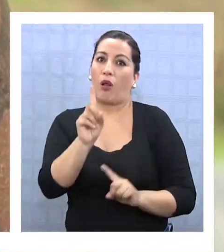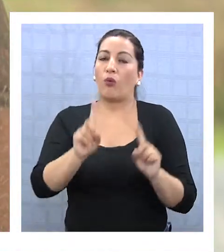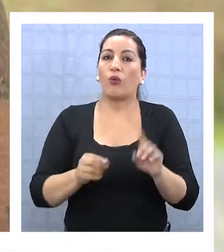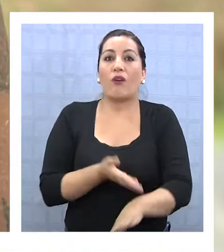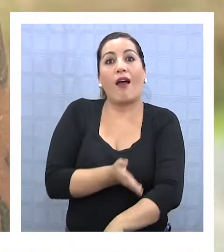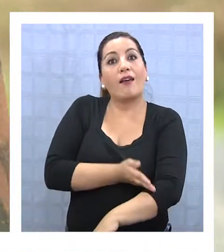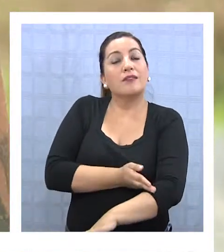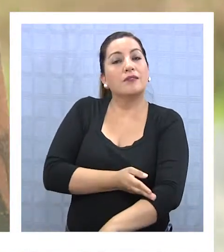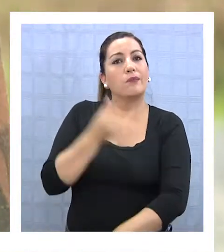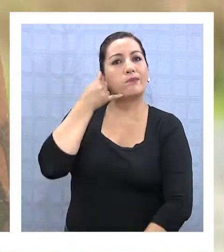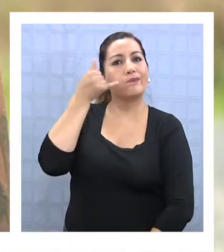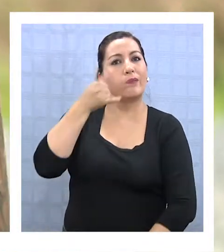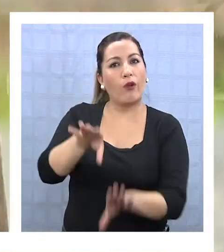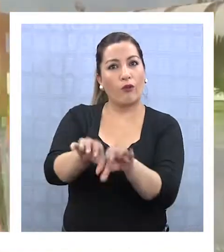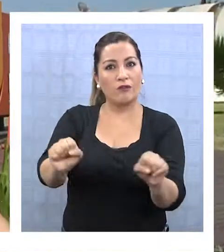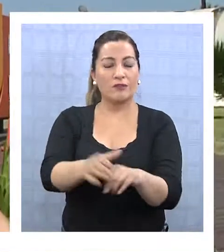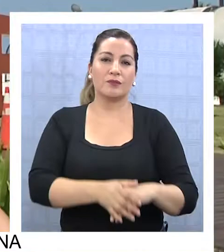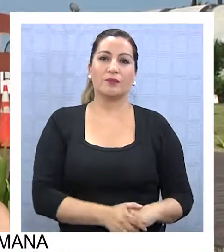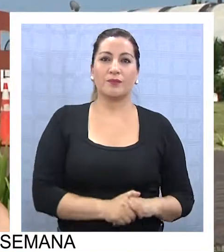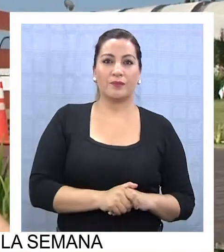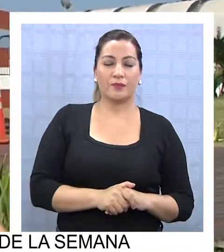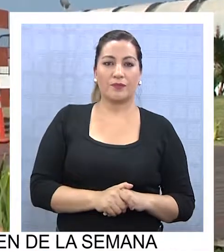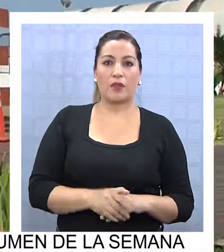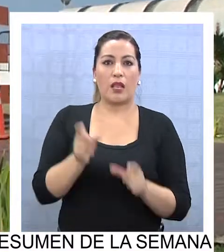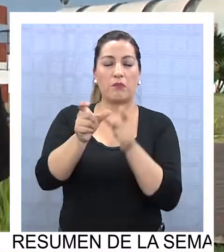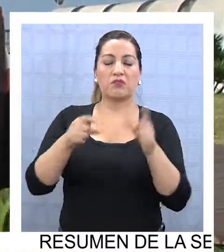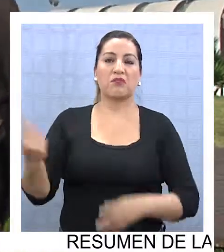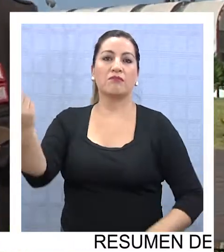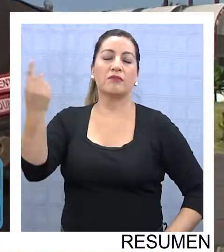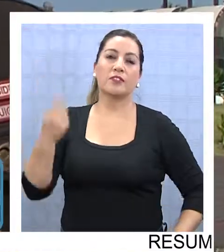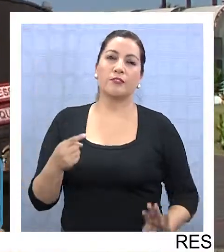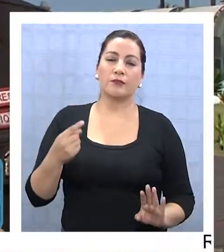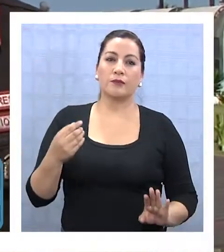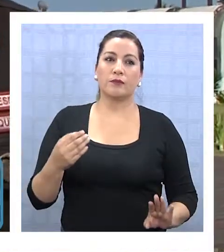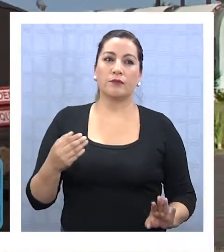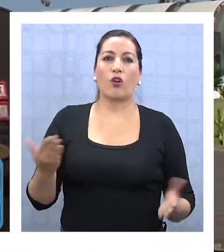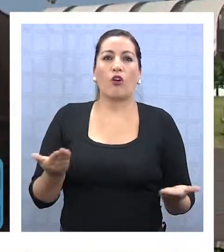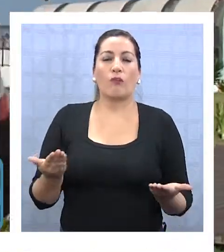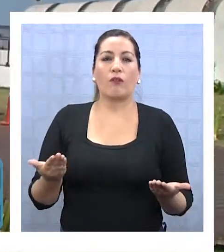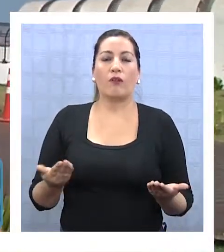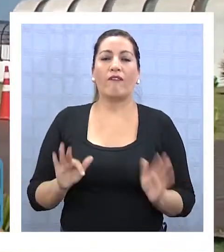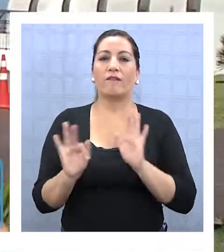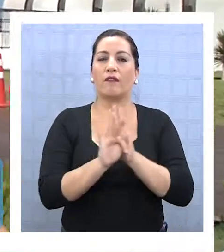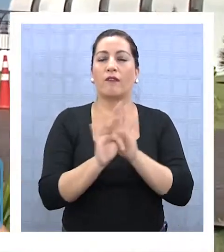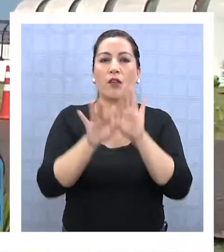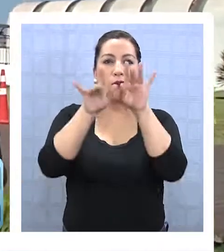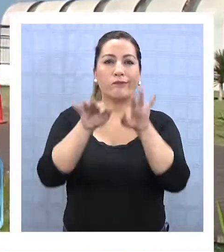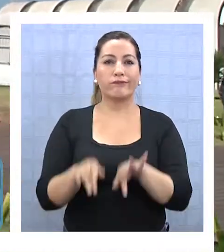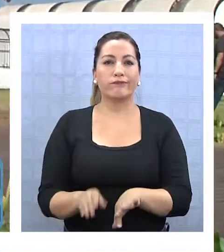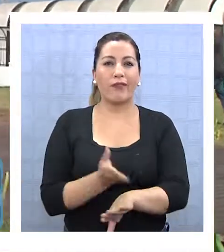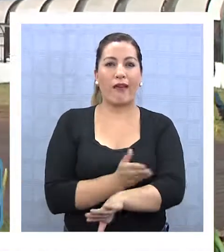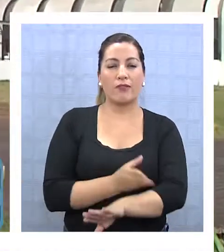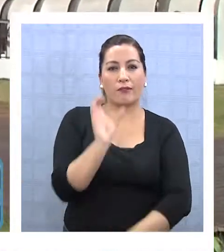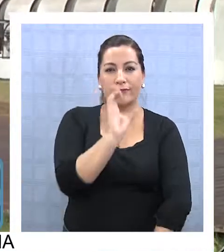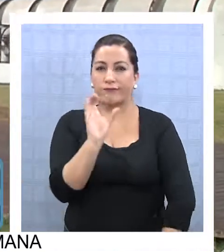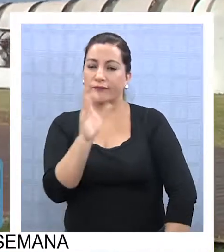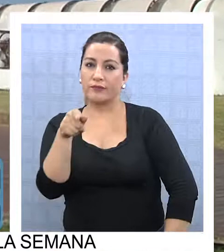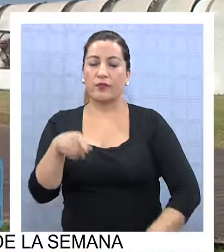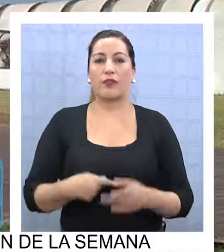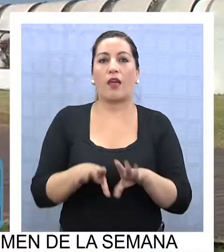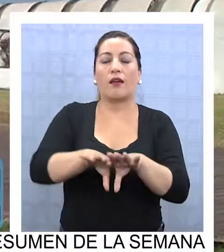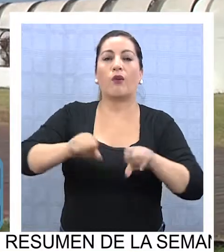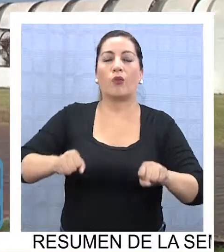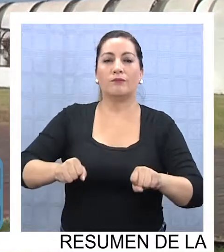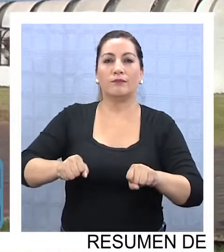citas previas con ellos. El tema de la gente llega generalmente a través de la página de Facebook la gente ya cuerda una